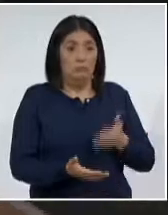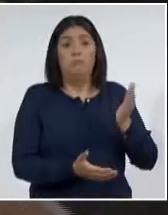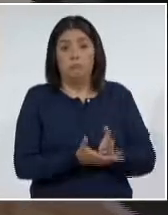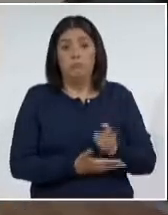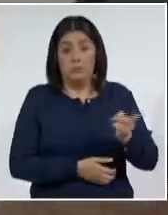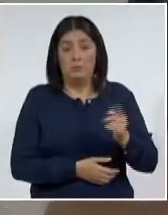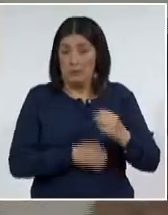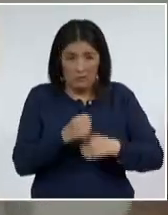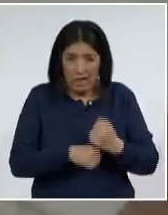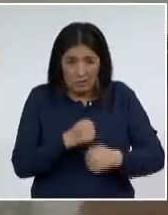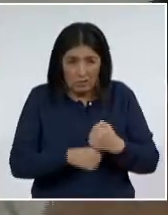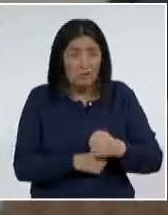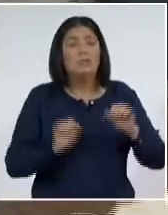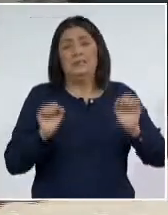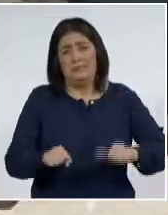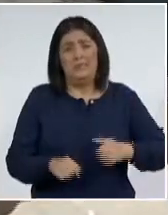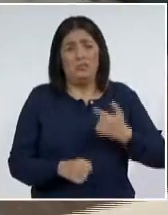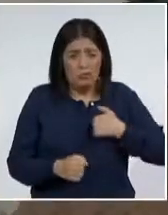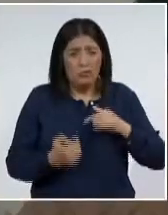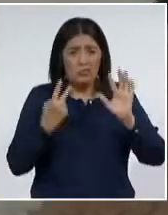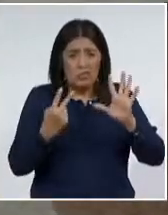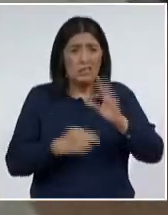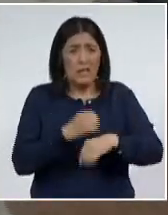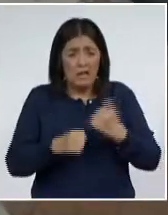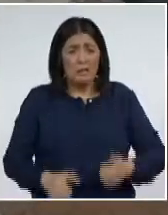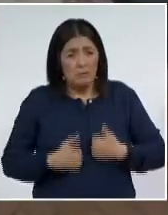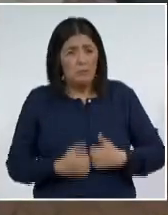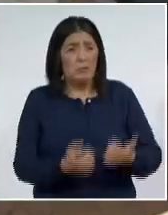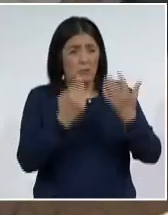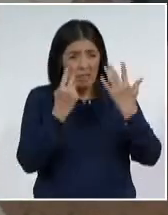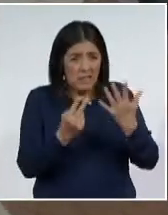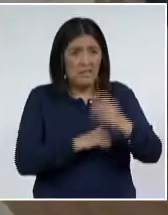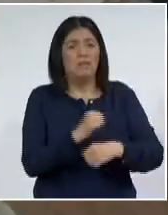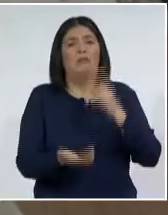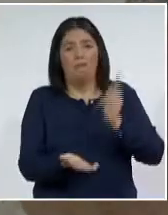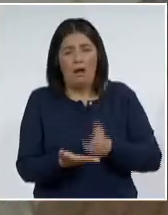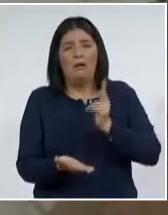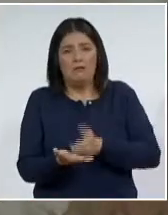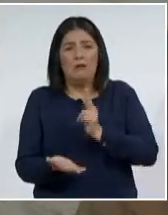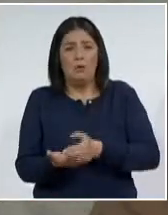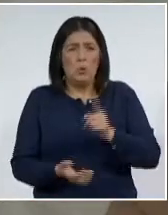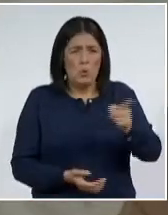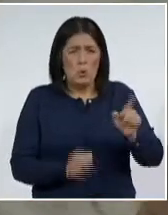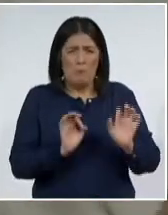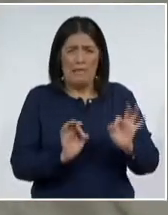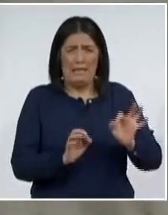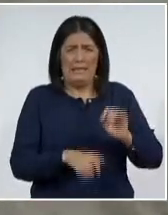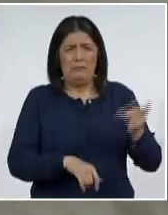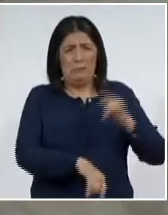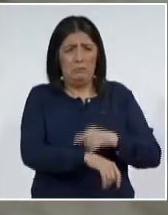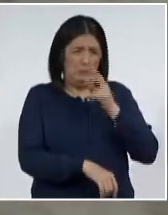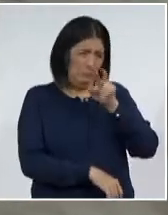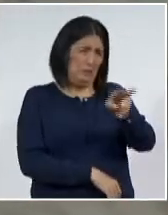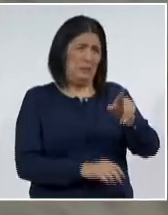sucede todos los años. Todos los años. Yo vivo 7 años acá y de los 7 años es la misma historia. Todos tremendo los años riesgo de dengue. Ese paisaje